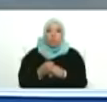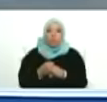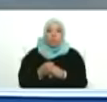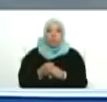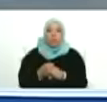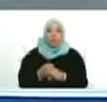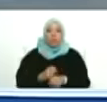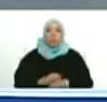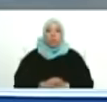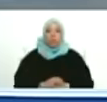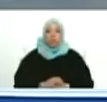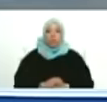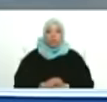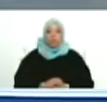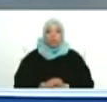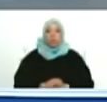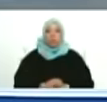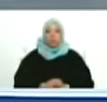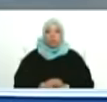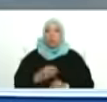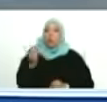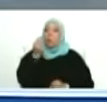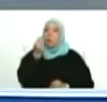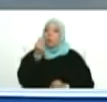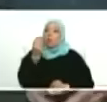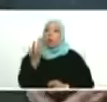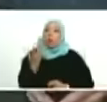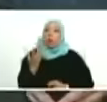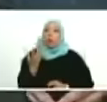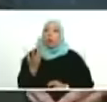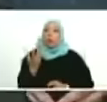los gises. Y estaba Silita comiéndose un golfeado.